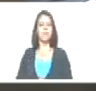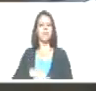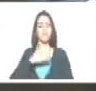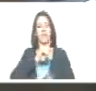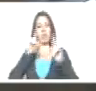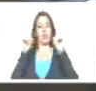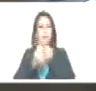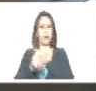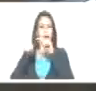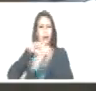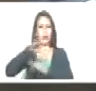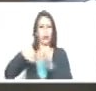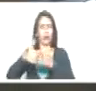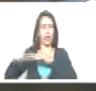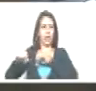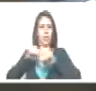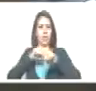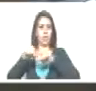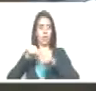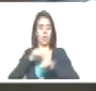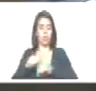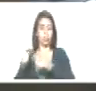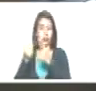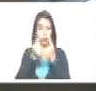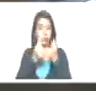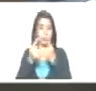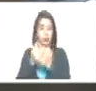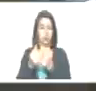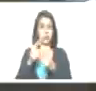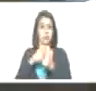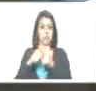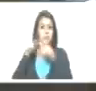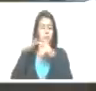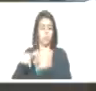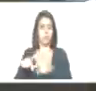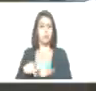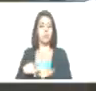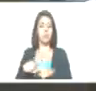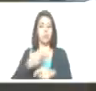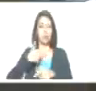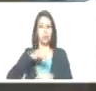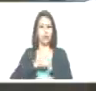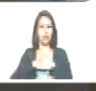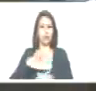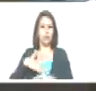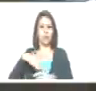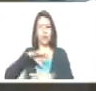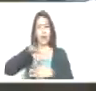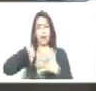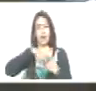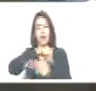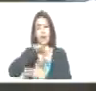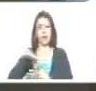todas esas acciones financieras, económicas, con las que han querido desestabilizar a nuestra patria.